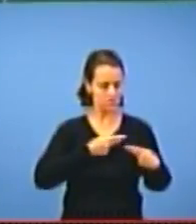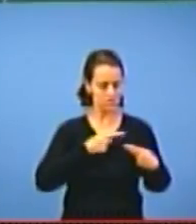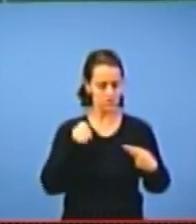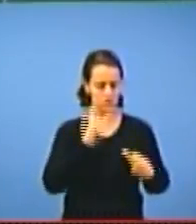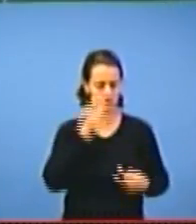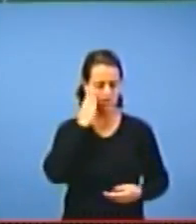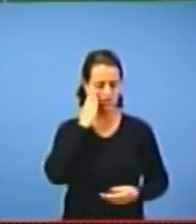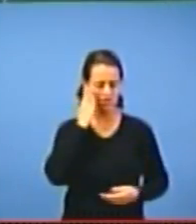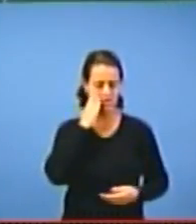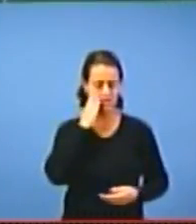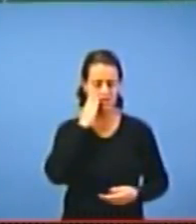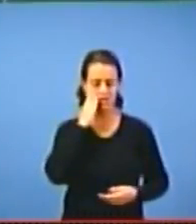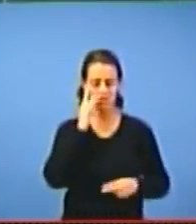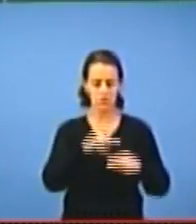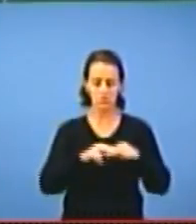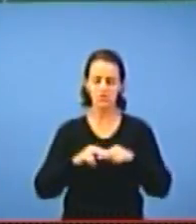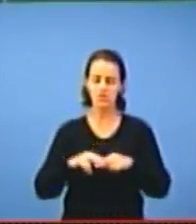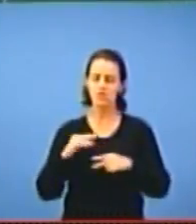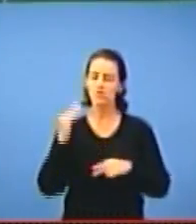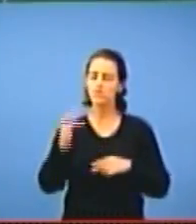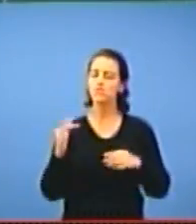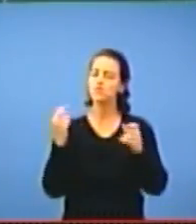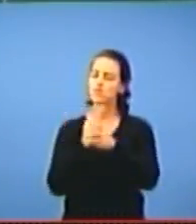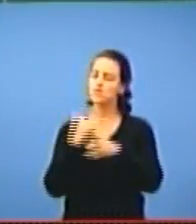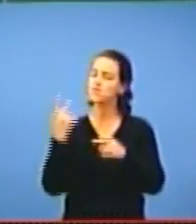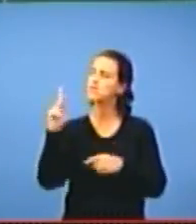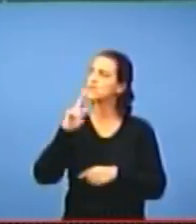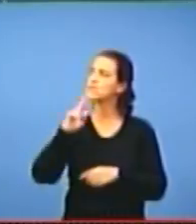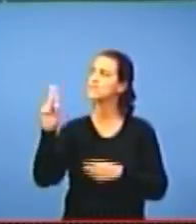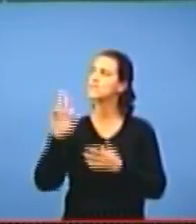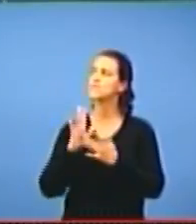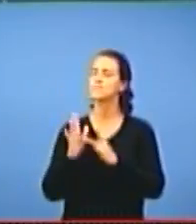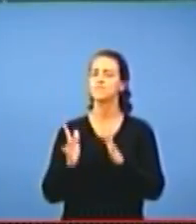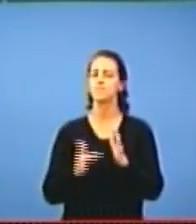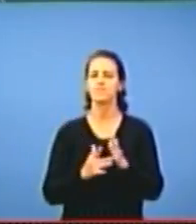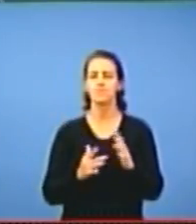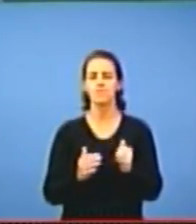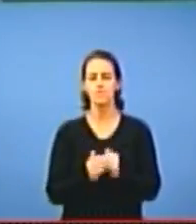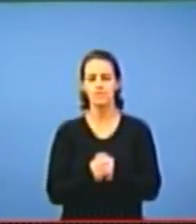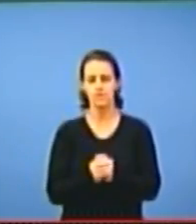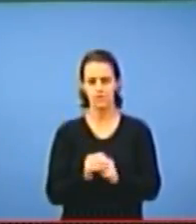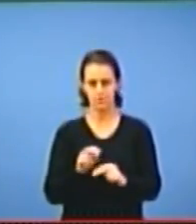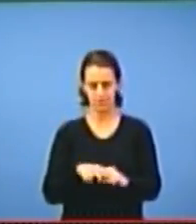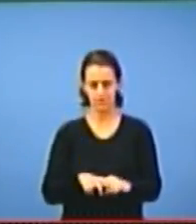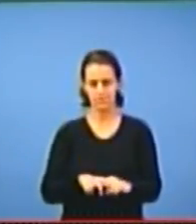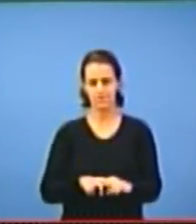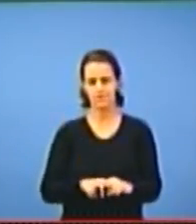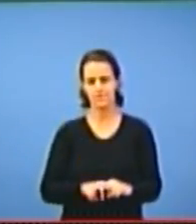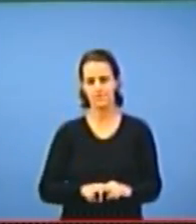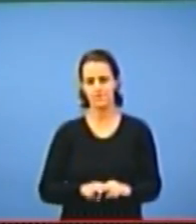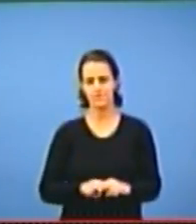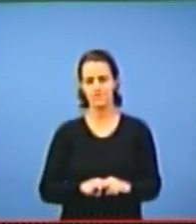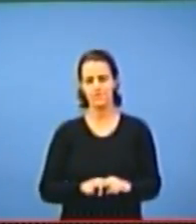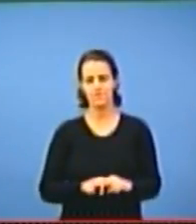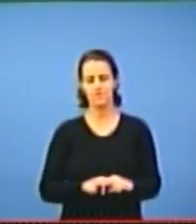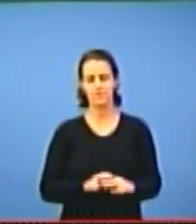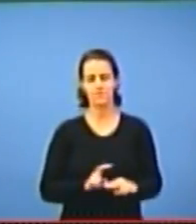palabra. Y glorificaremos tu nombre. Oramos en nombre de Jesús. Los hermanos pueden tomar